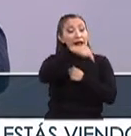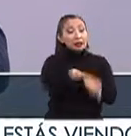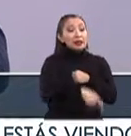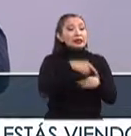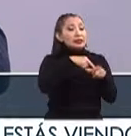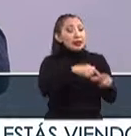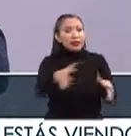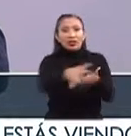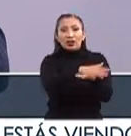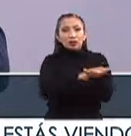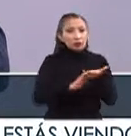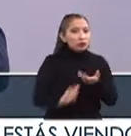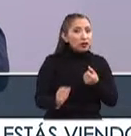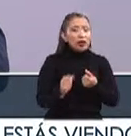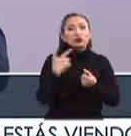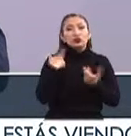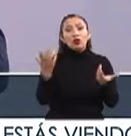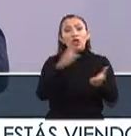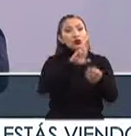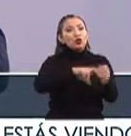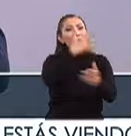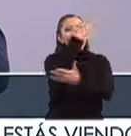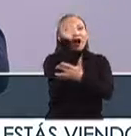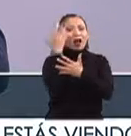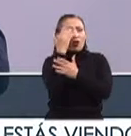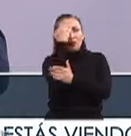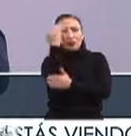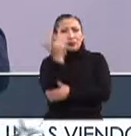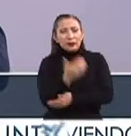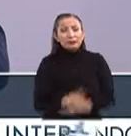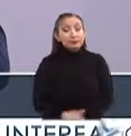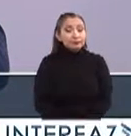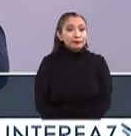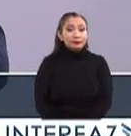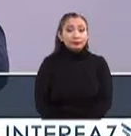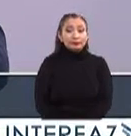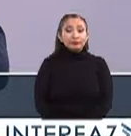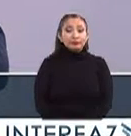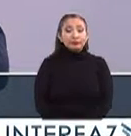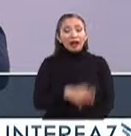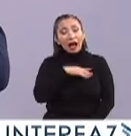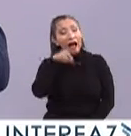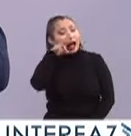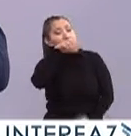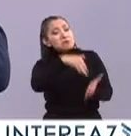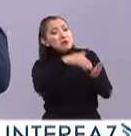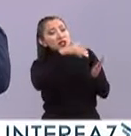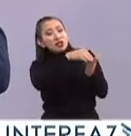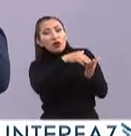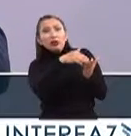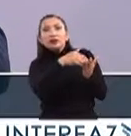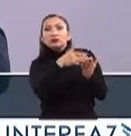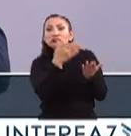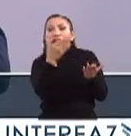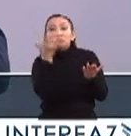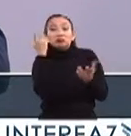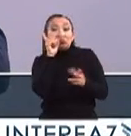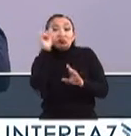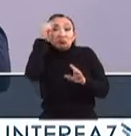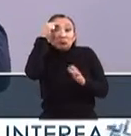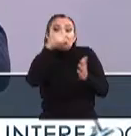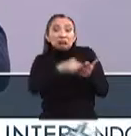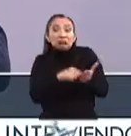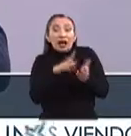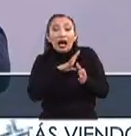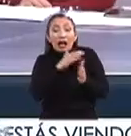siga destruyendo la naturaleza de la manera más tremenda, el que haya millones, no sé, según parece